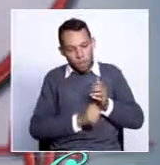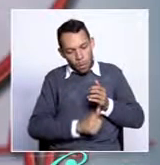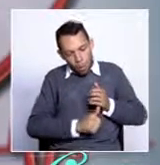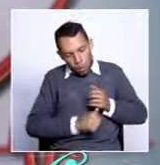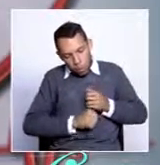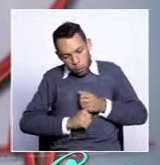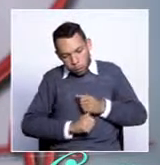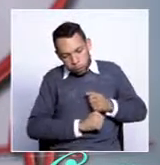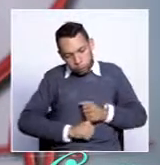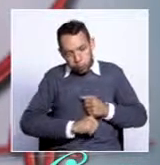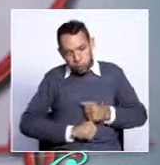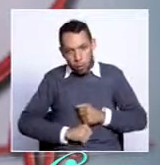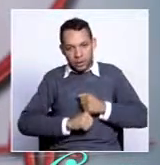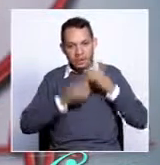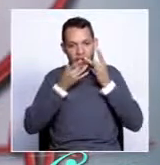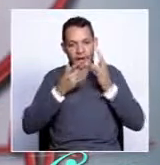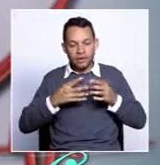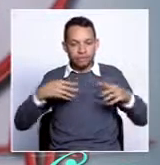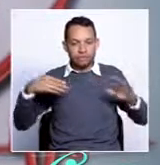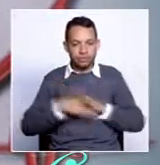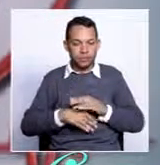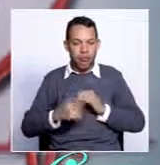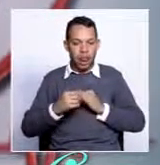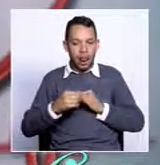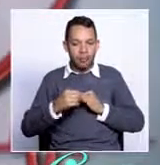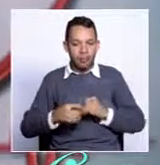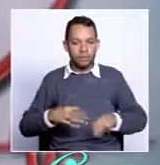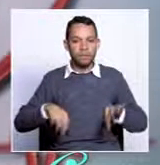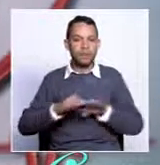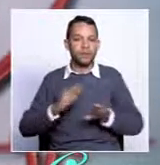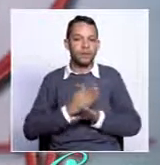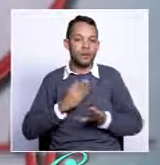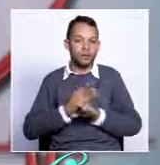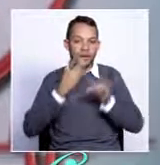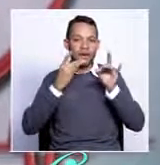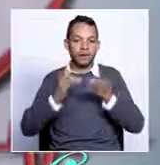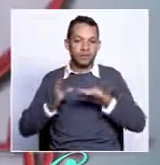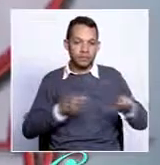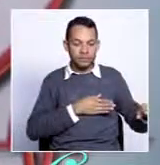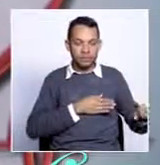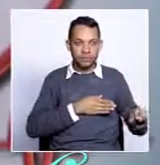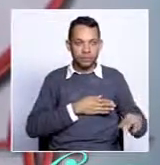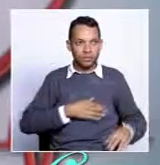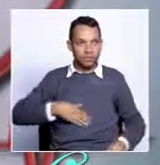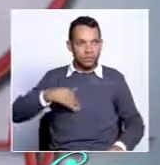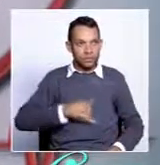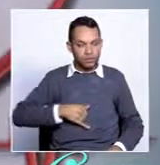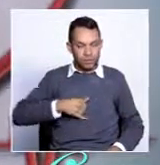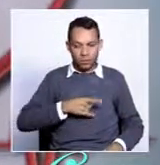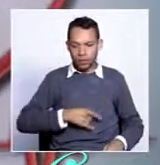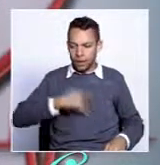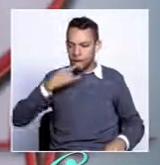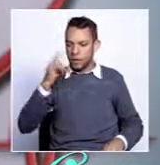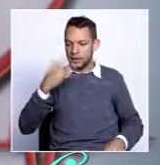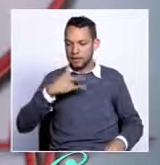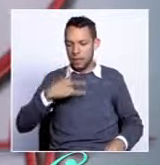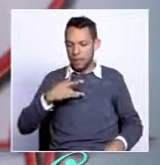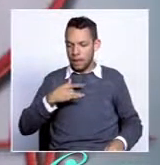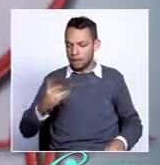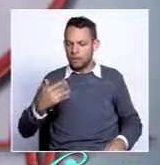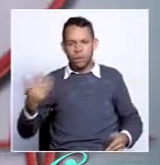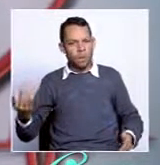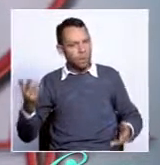día no estoy deshidratando muchos de estos factores de colon son estados de tipo emocional